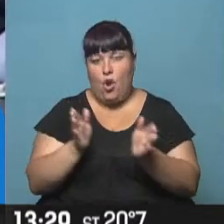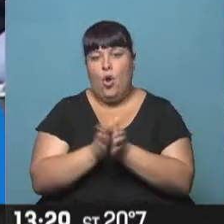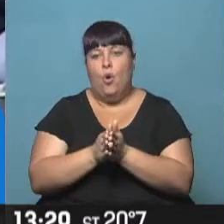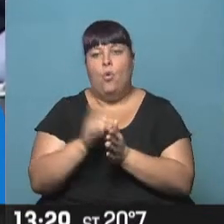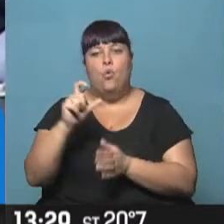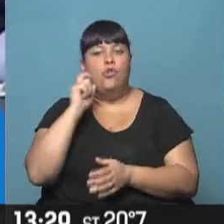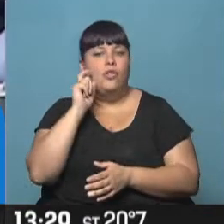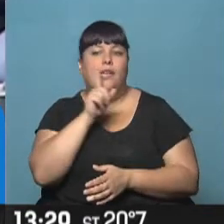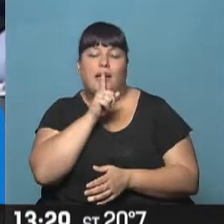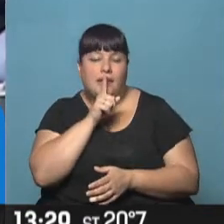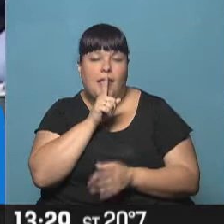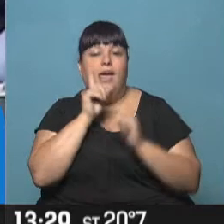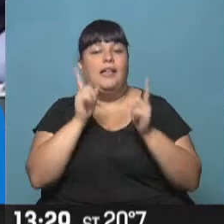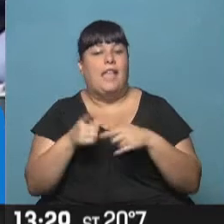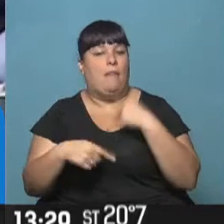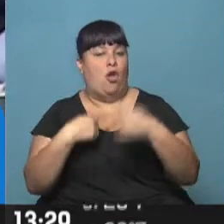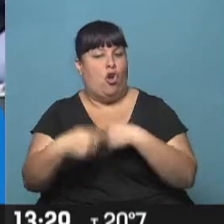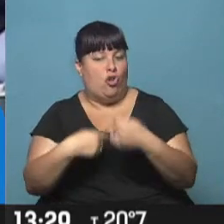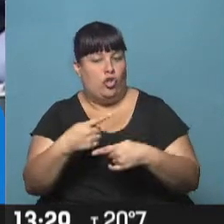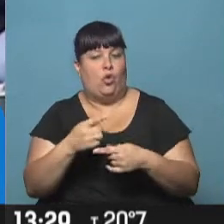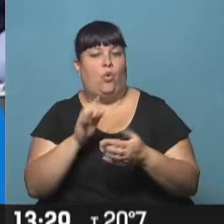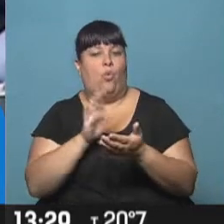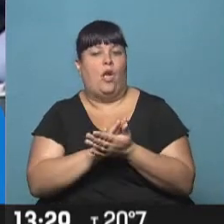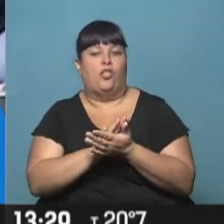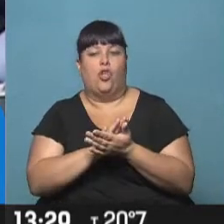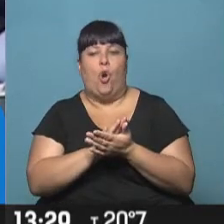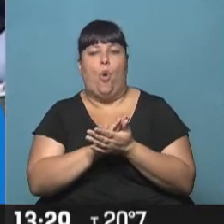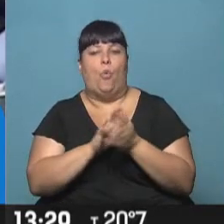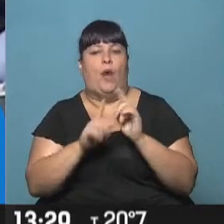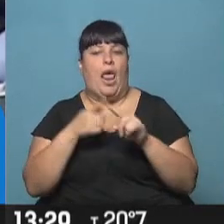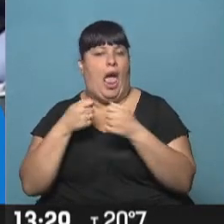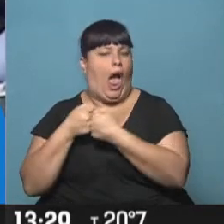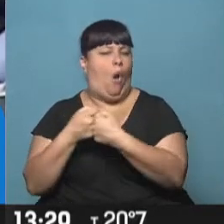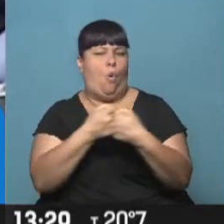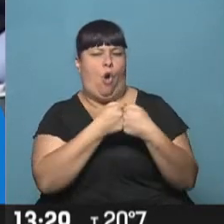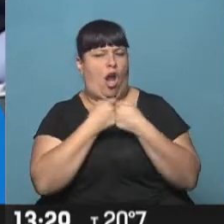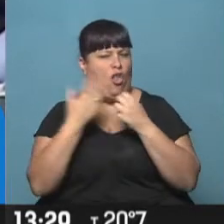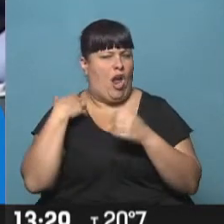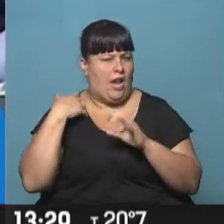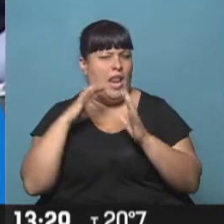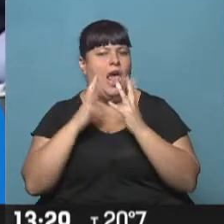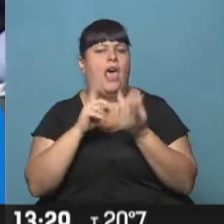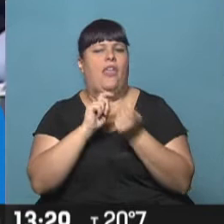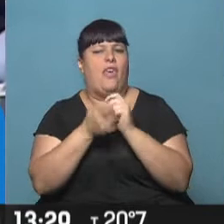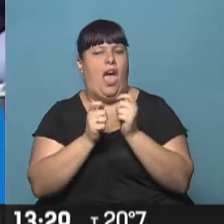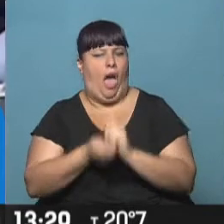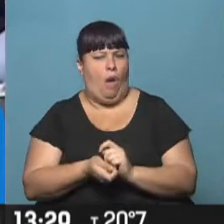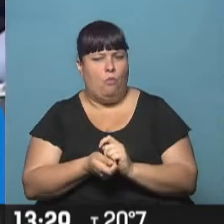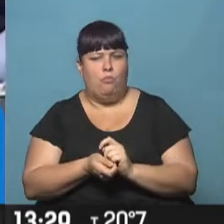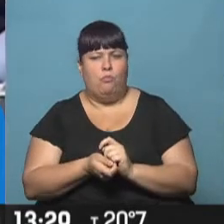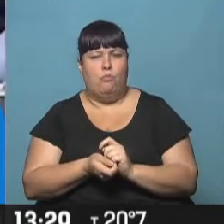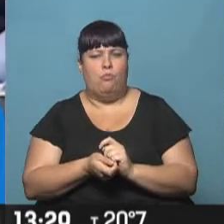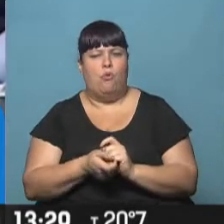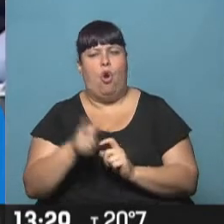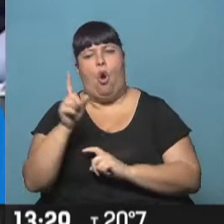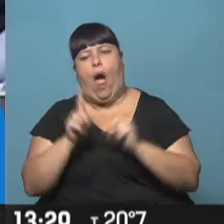la CGT, para poder avanzar también en un marco de consenso muy amplio en materia de transformación